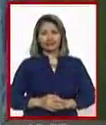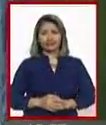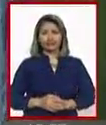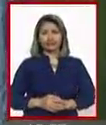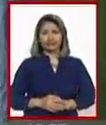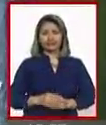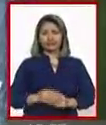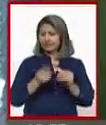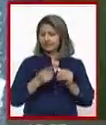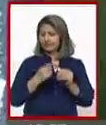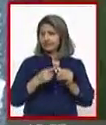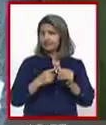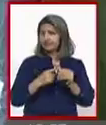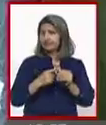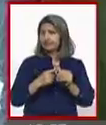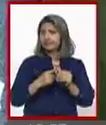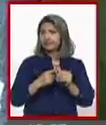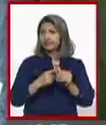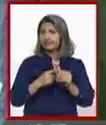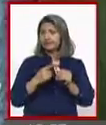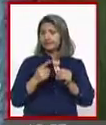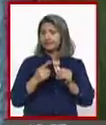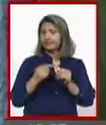La primera vez que sucede esto en mi vida.